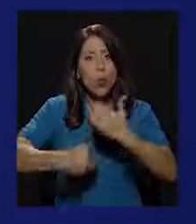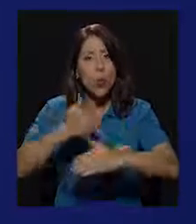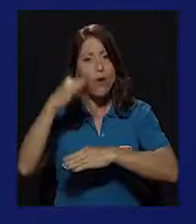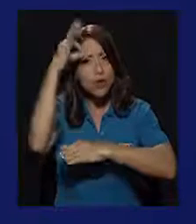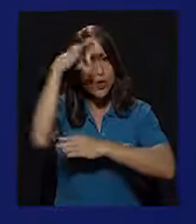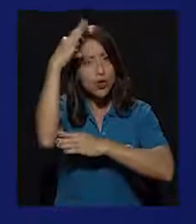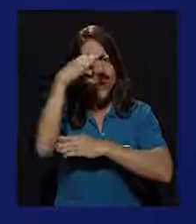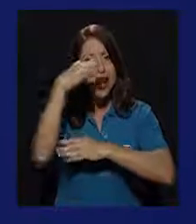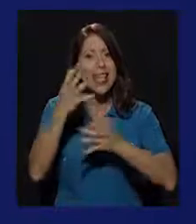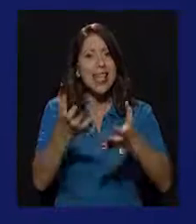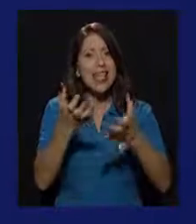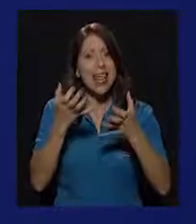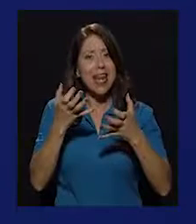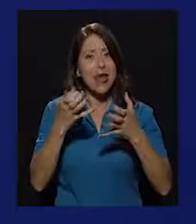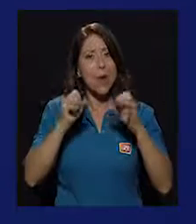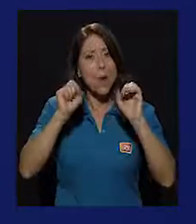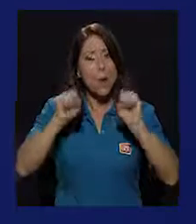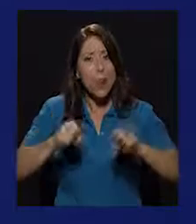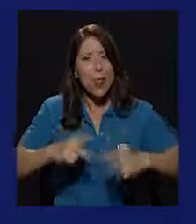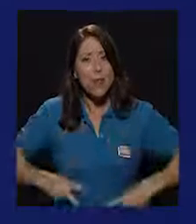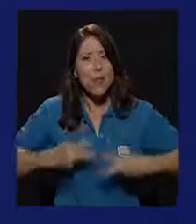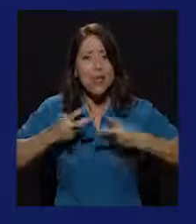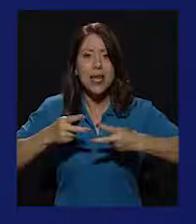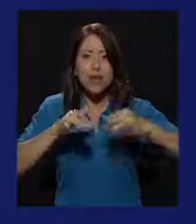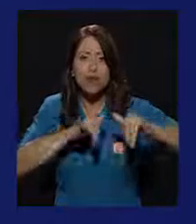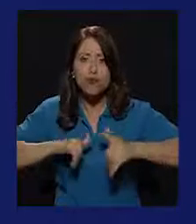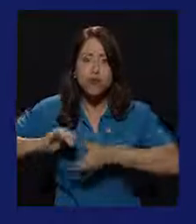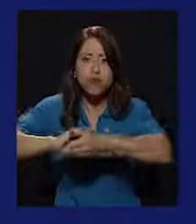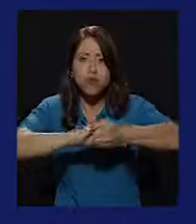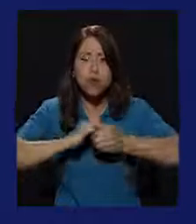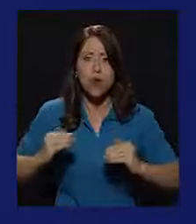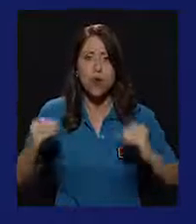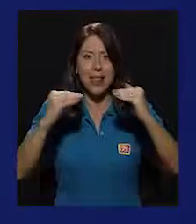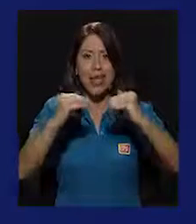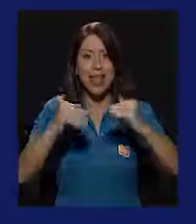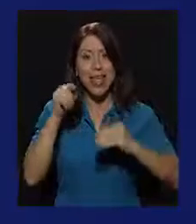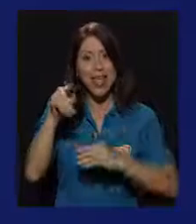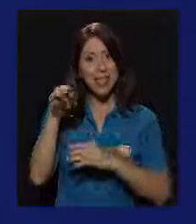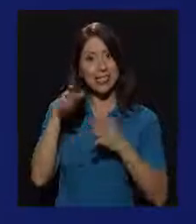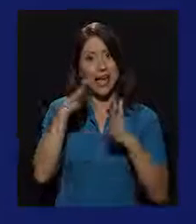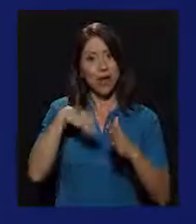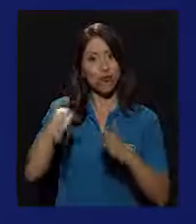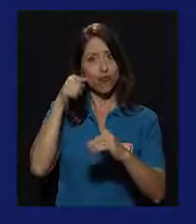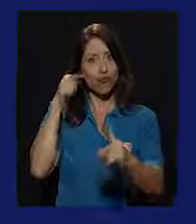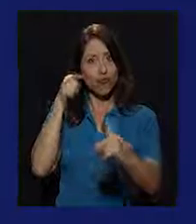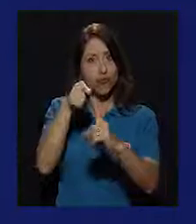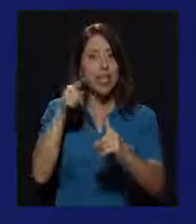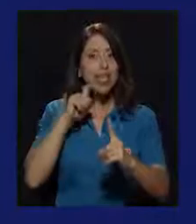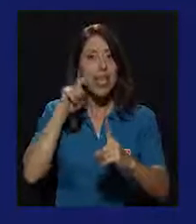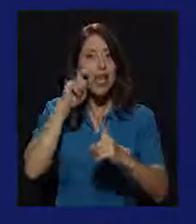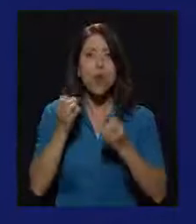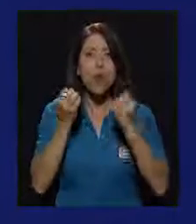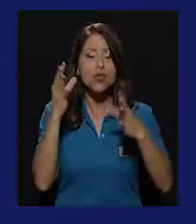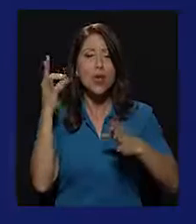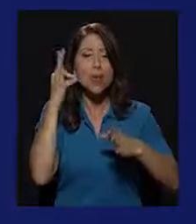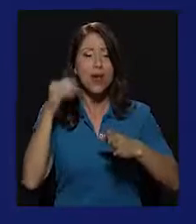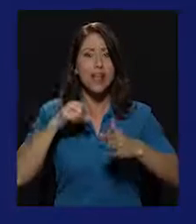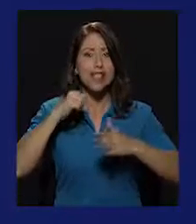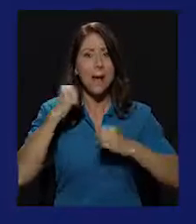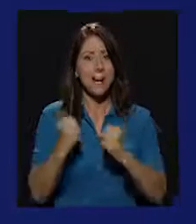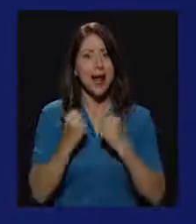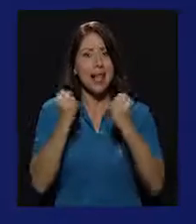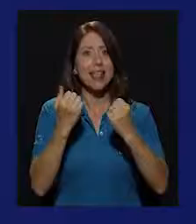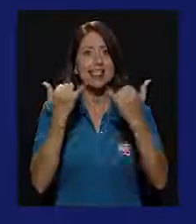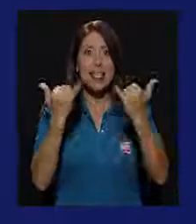posible vivir en armonía e igualdad es gracias a esa teoría de género nutrida por muchas mujeres valientes que surgen las